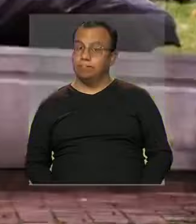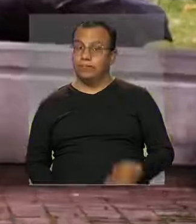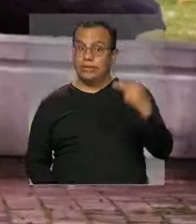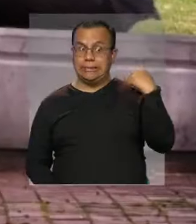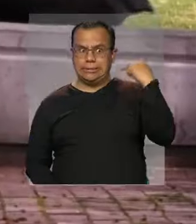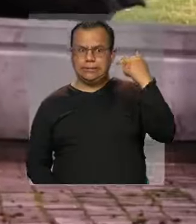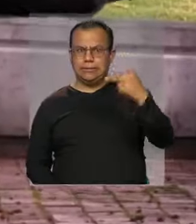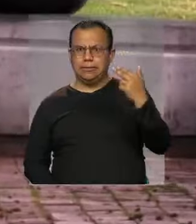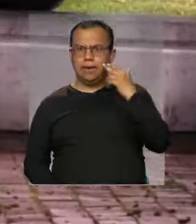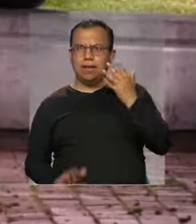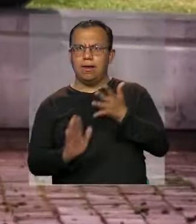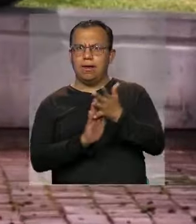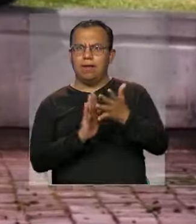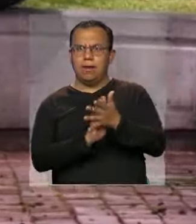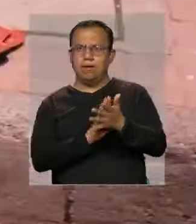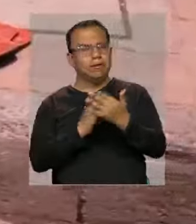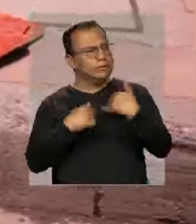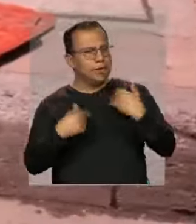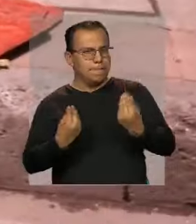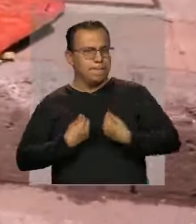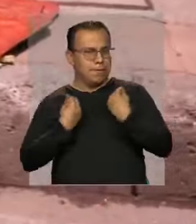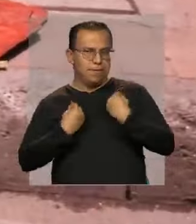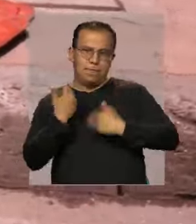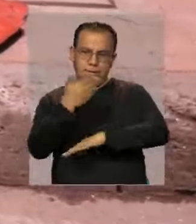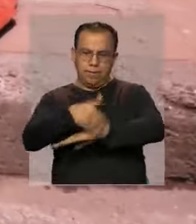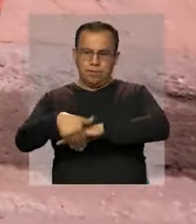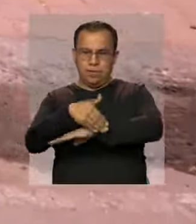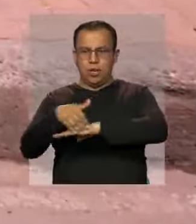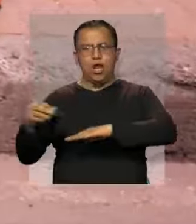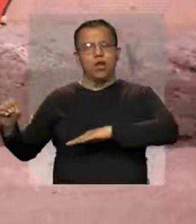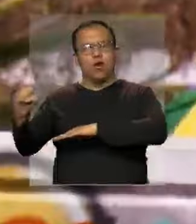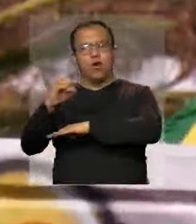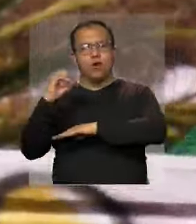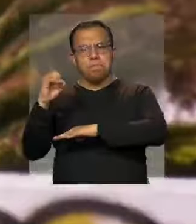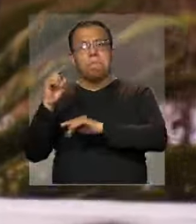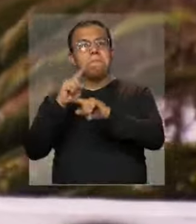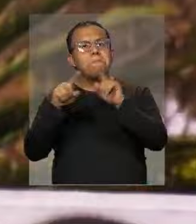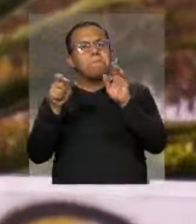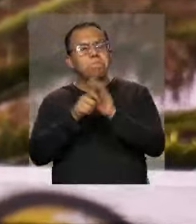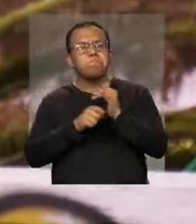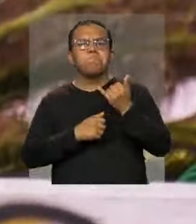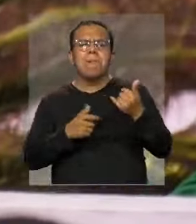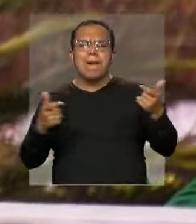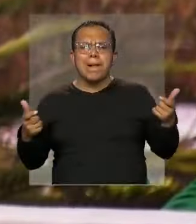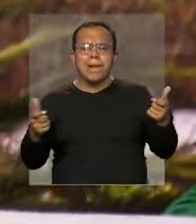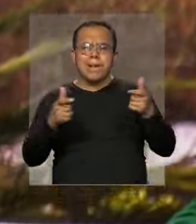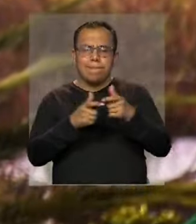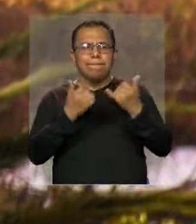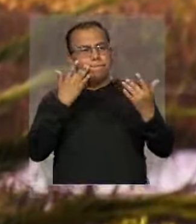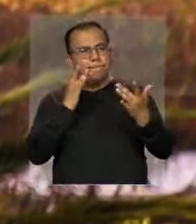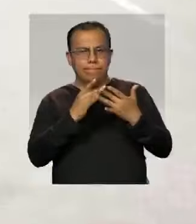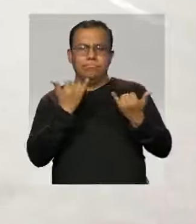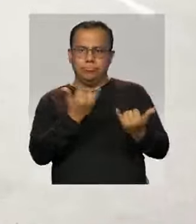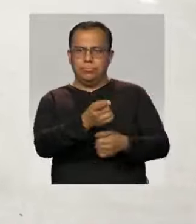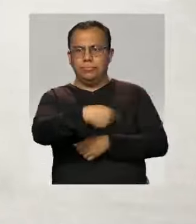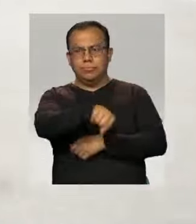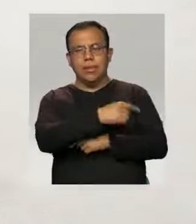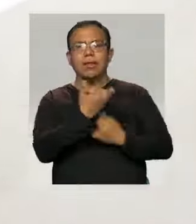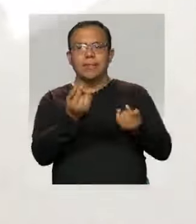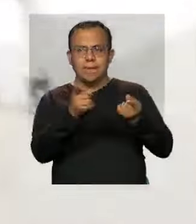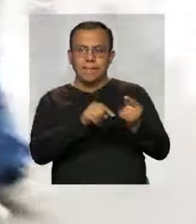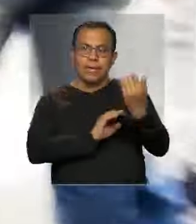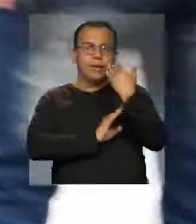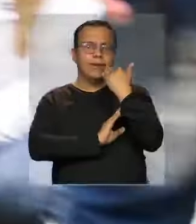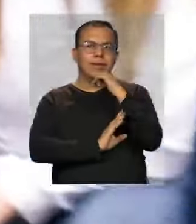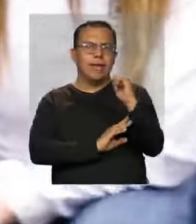Históricamente se ha pensado que quienes viven en las calles son los hombres. Sin embargo, existe un número importante de mujeres que se encuentran allí